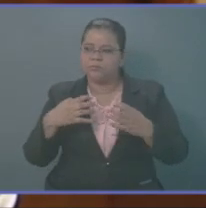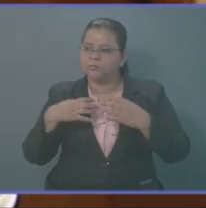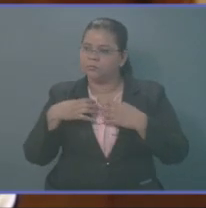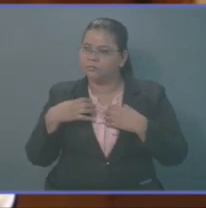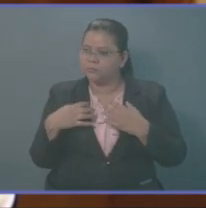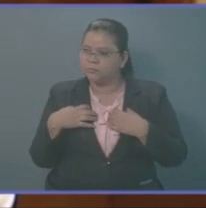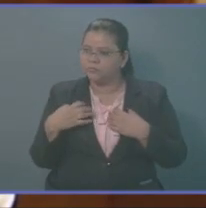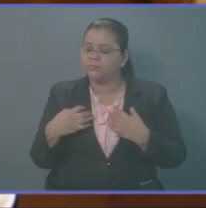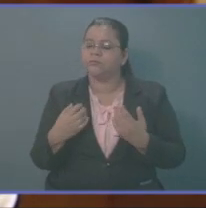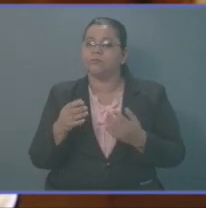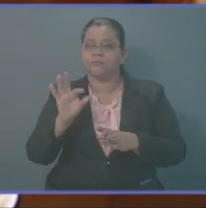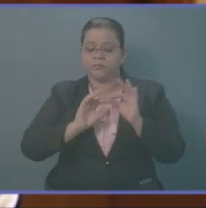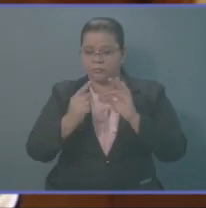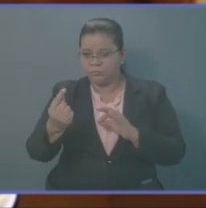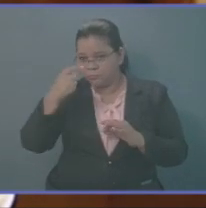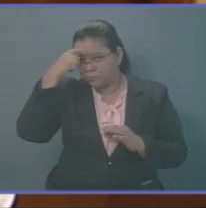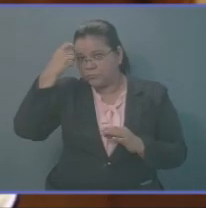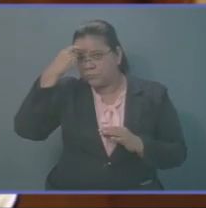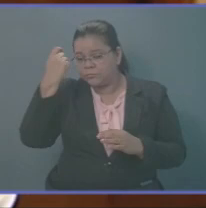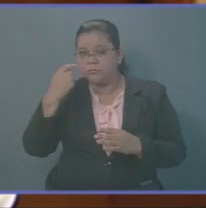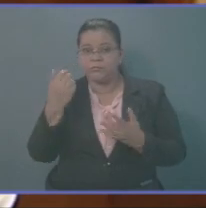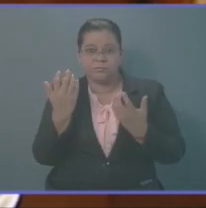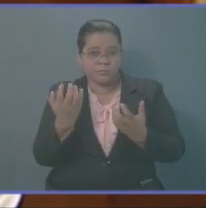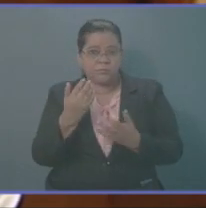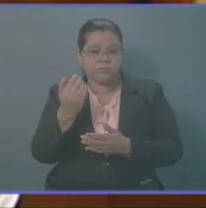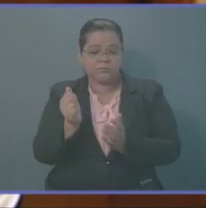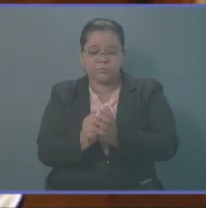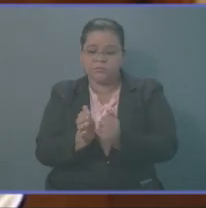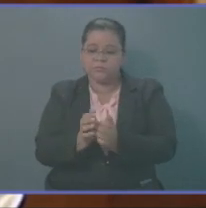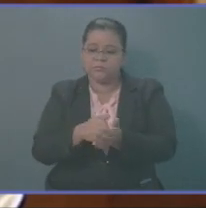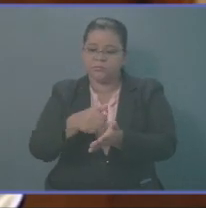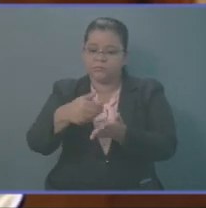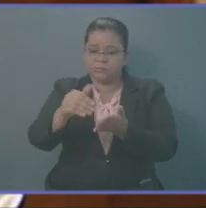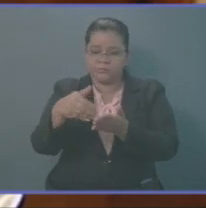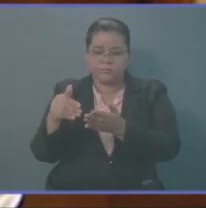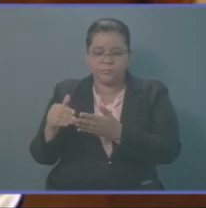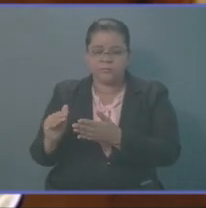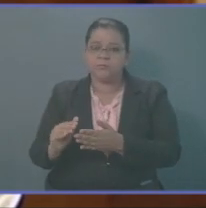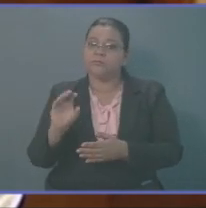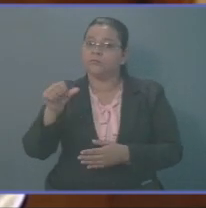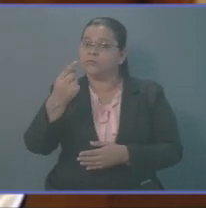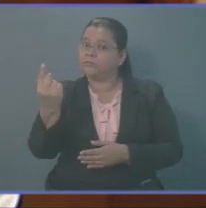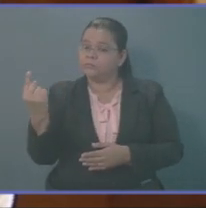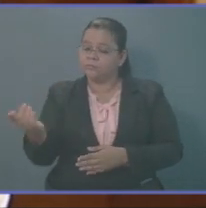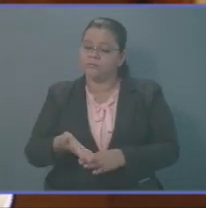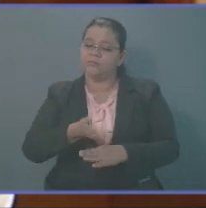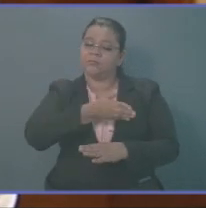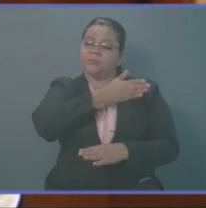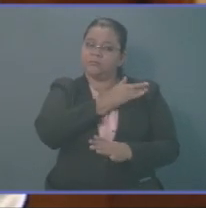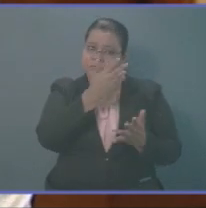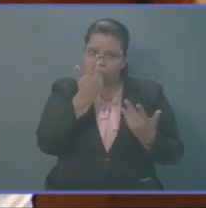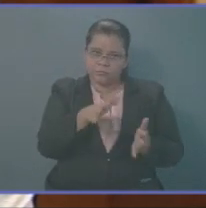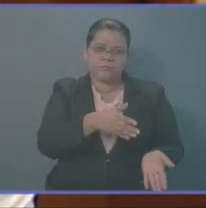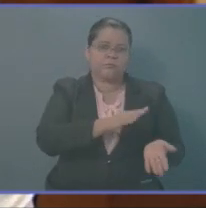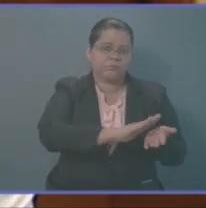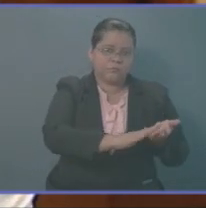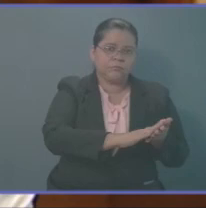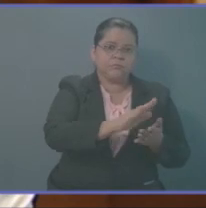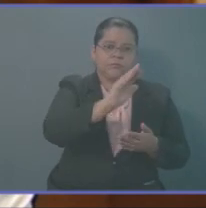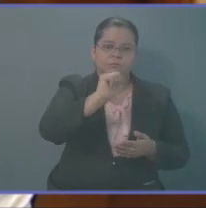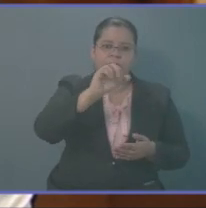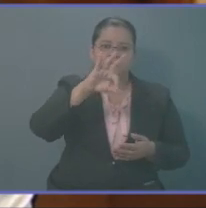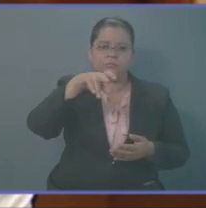Hay personas empleadas que las están despidiendo y otros que han cotizado durante mucho tiempo, pero que ahorita